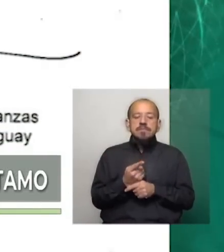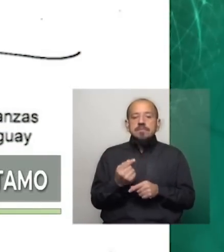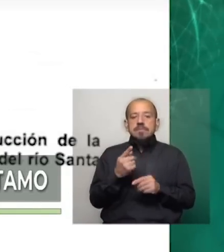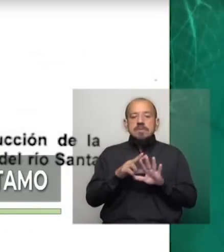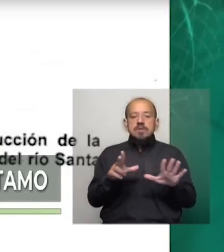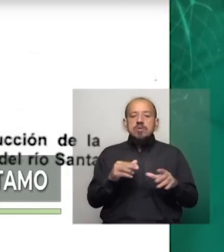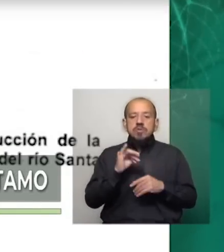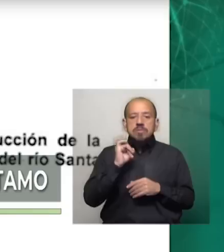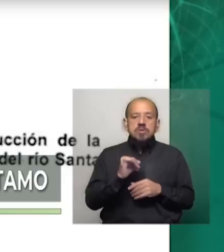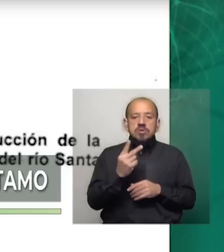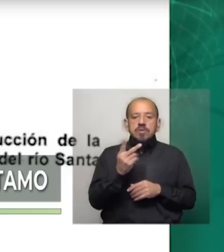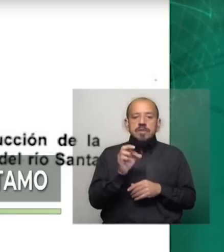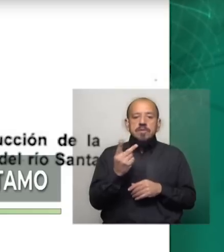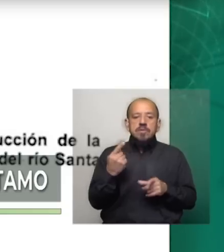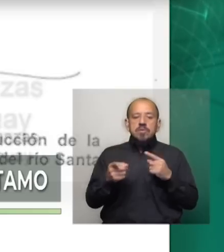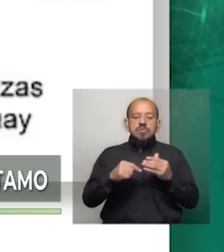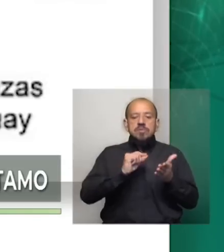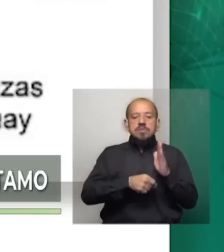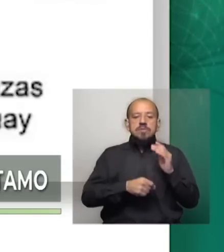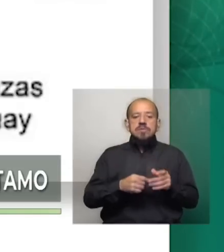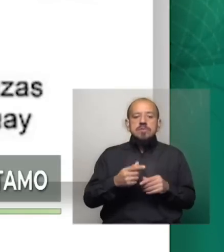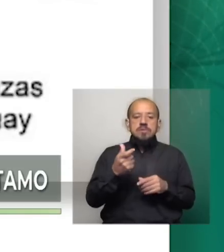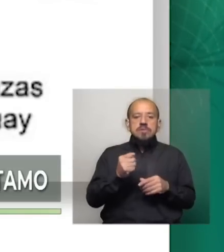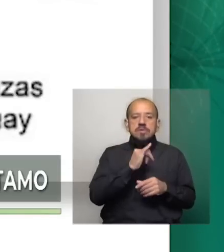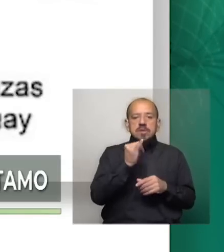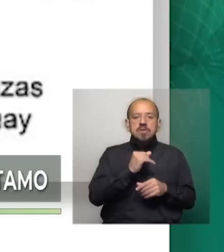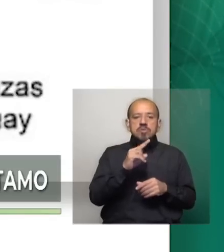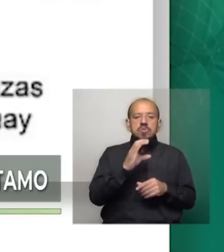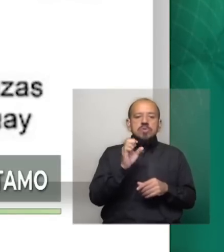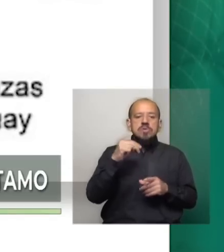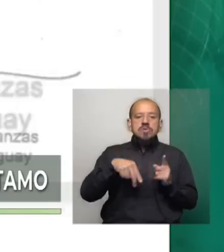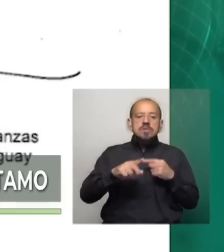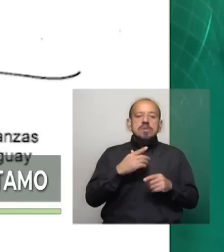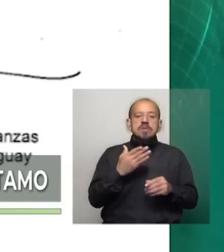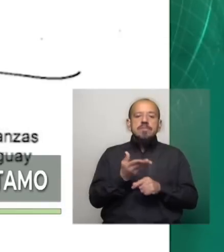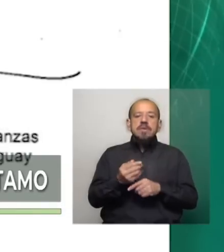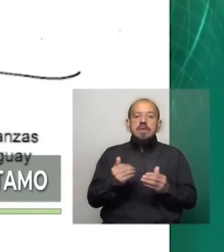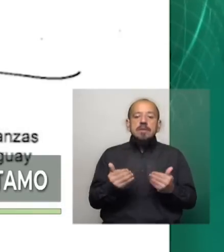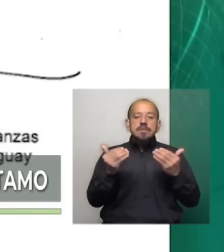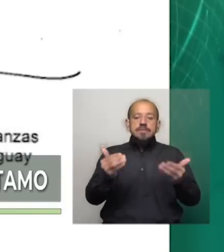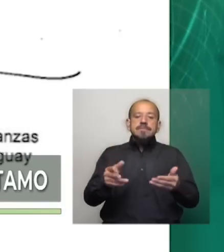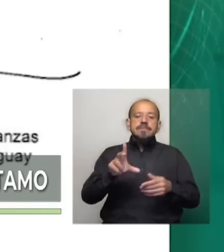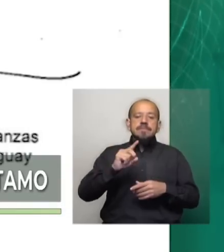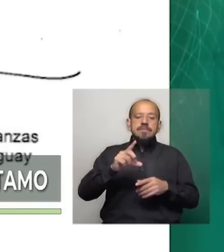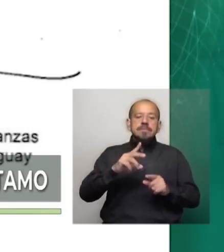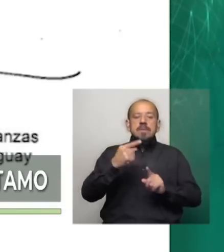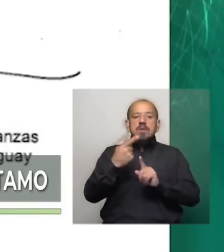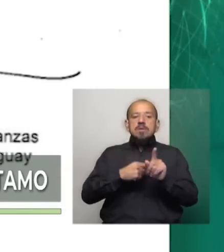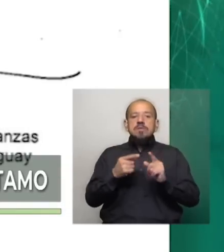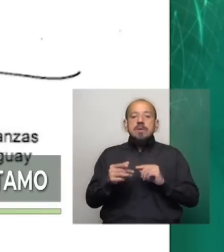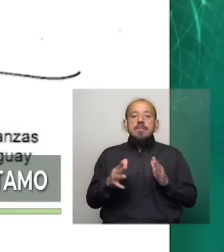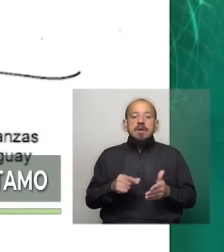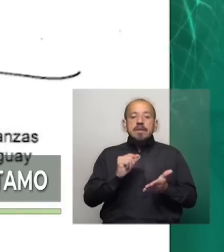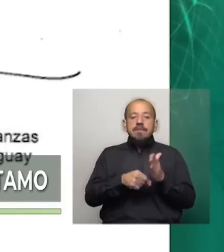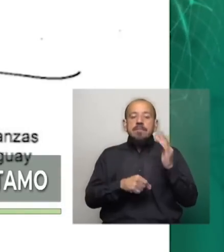mayo de 2021 y firmado por la ministra Azucena arbeleche se solicita una prórroga de 12 meses al plazo establecido para